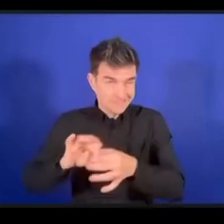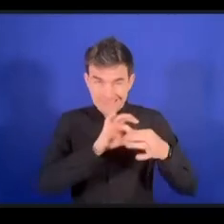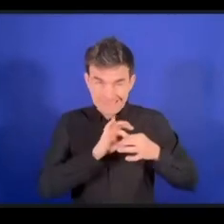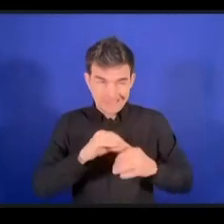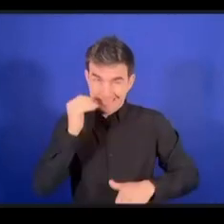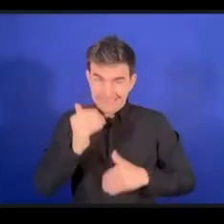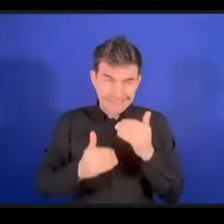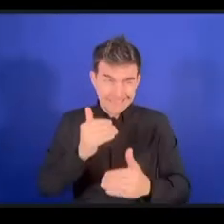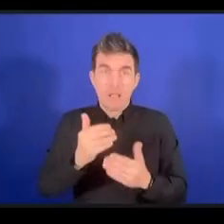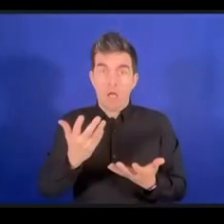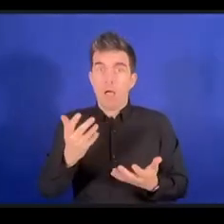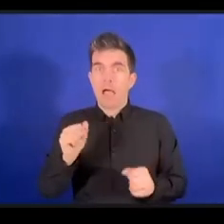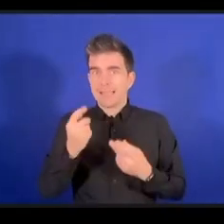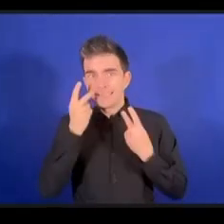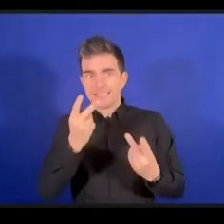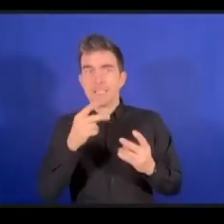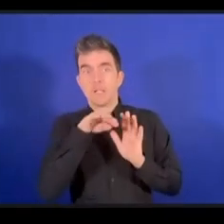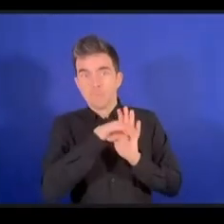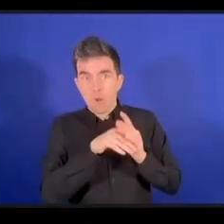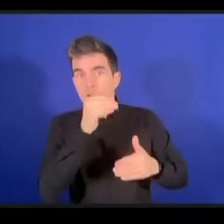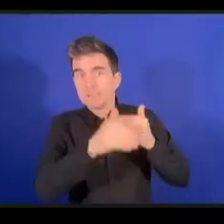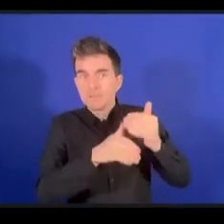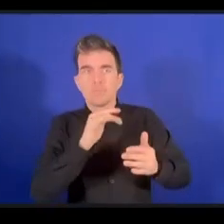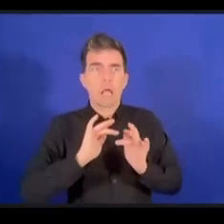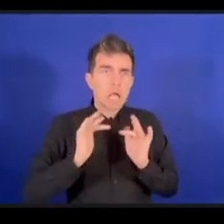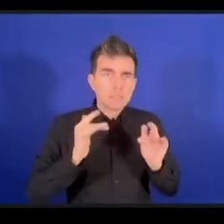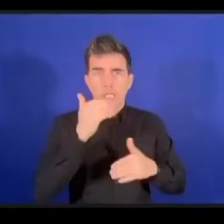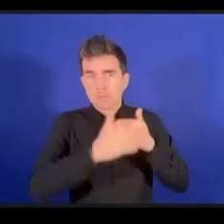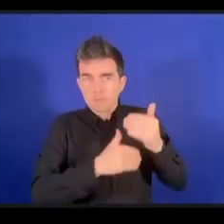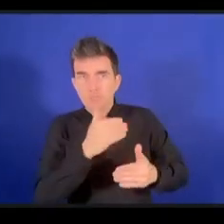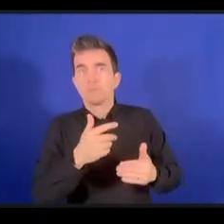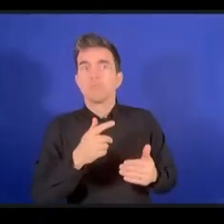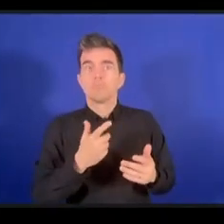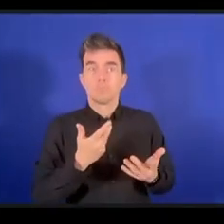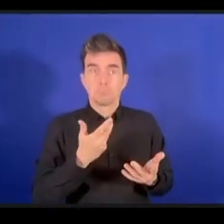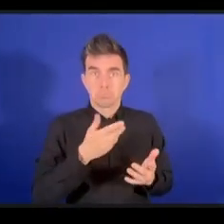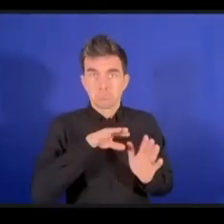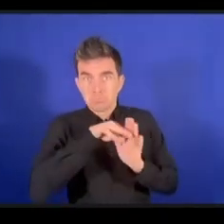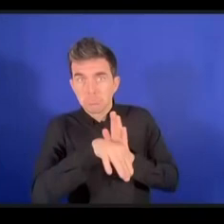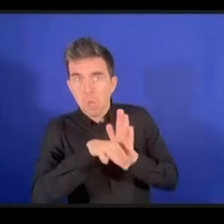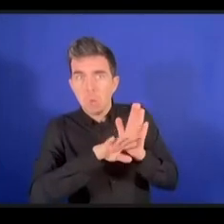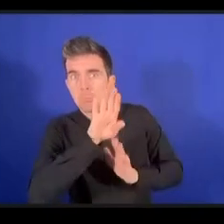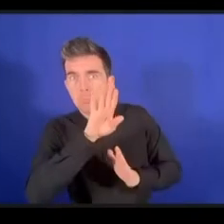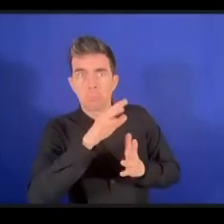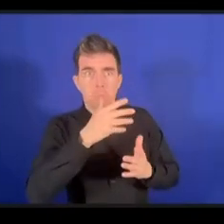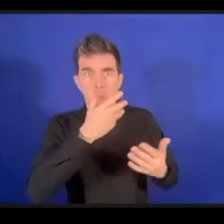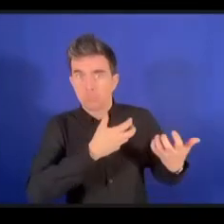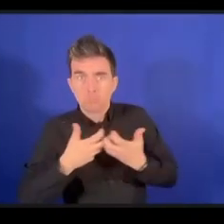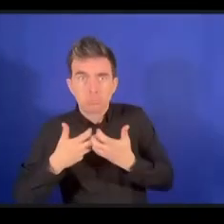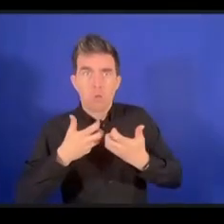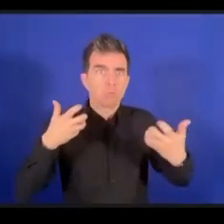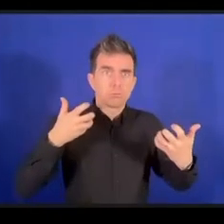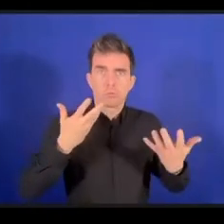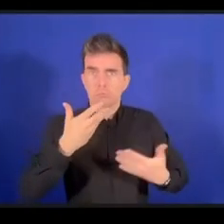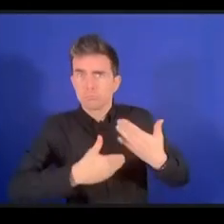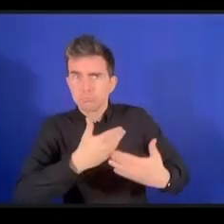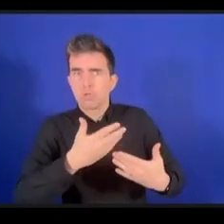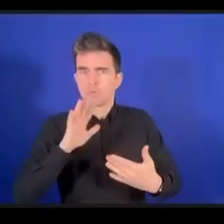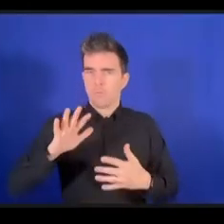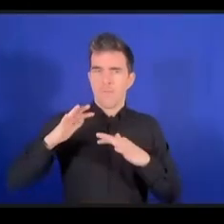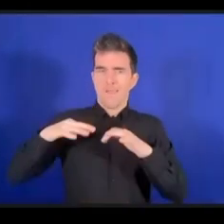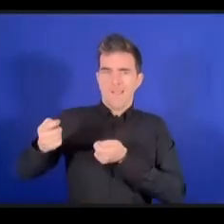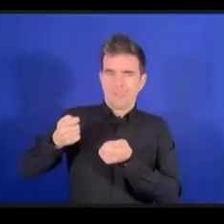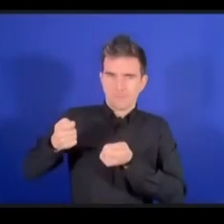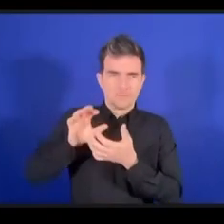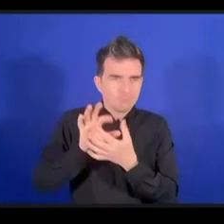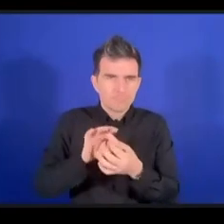las políticas de acceso a la educación y una cosa más preguntaste o preguntó el orador en